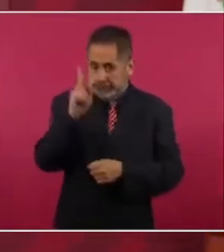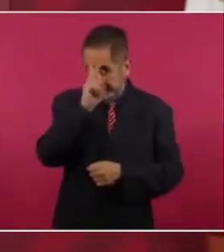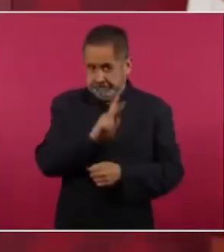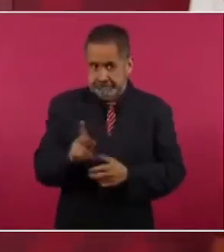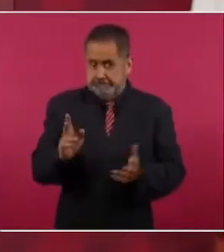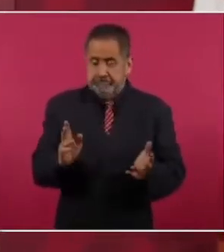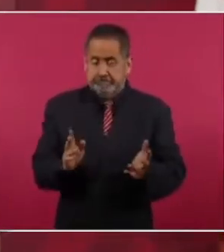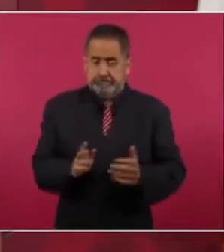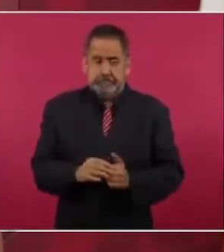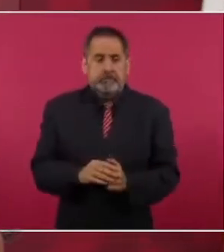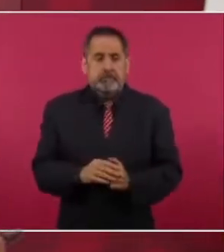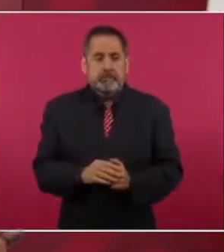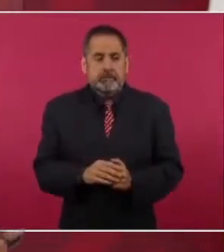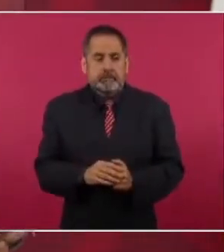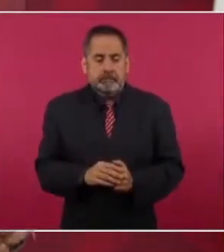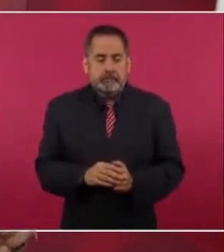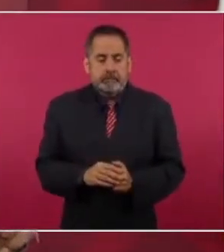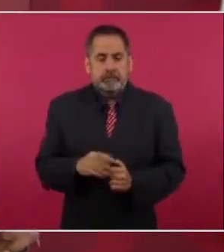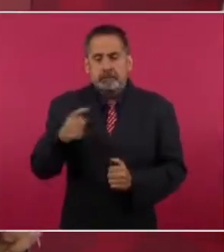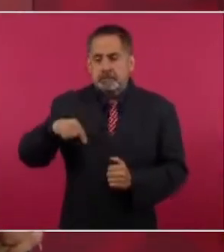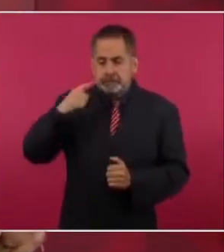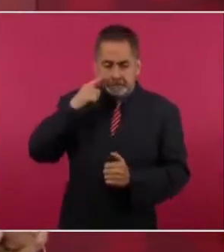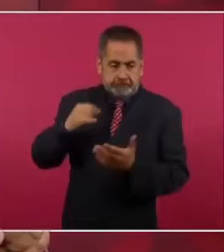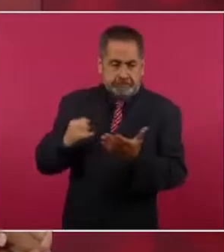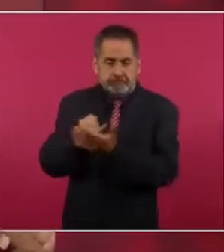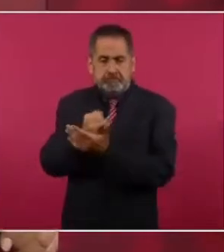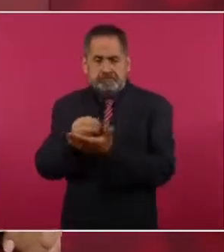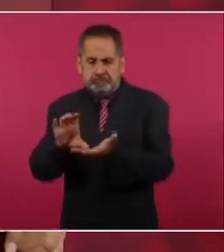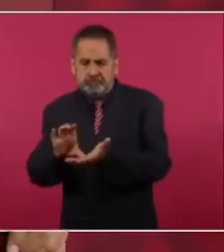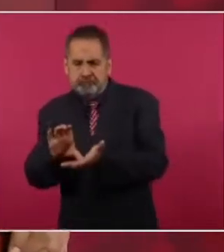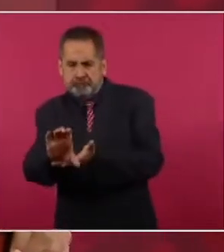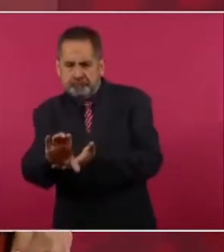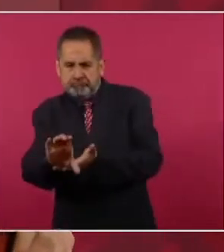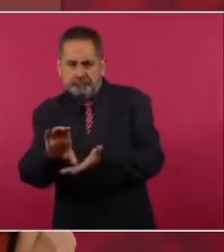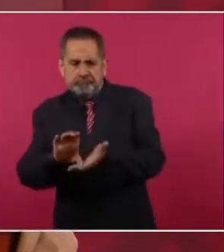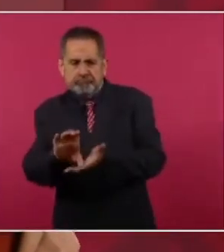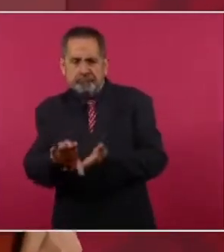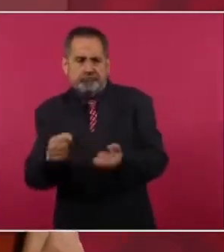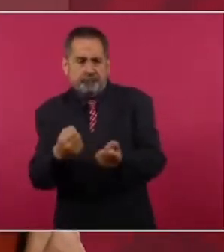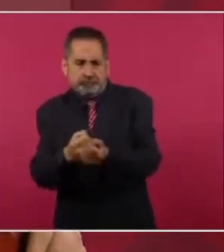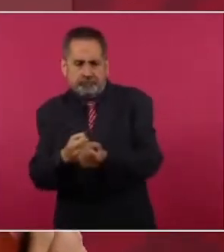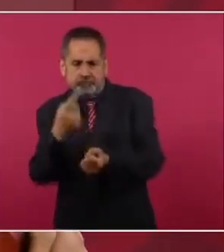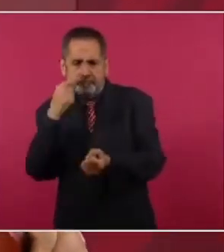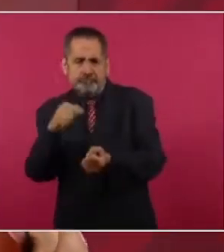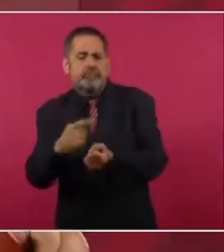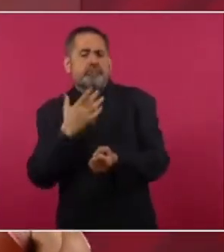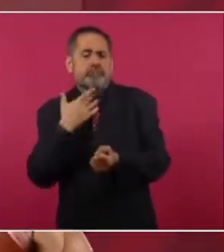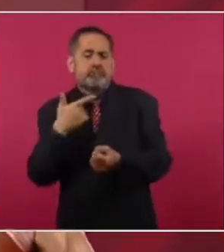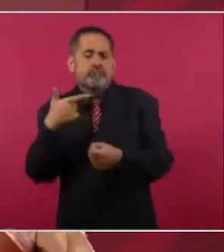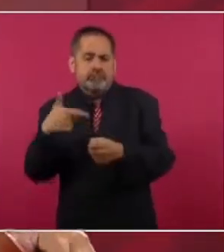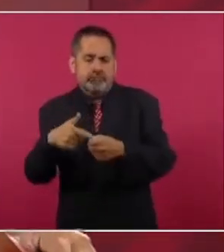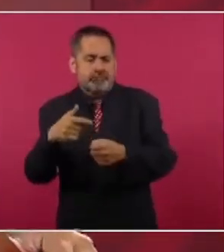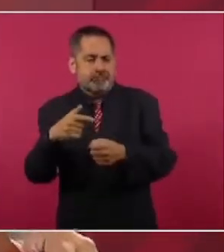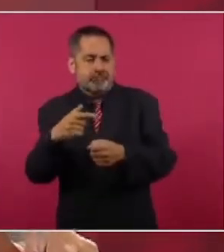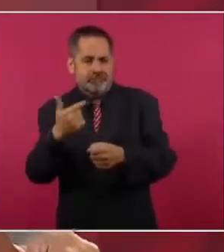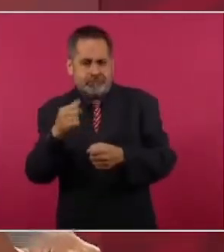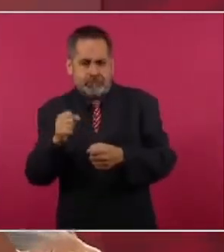O sea, el tomar la decisión de subsidiar los energéticos fue acertado,